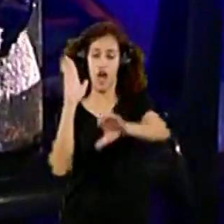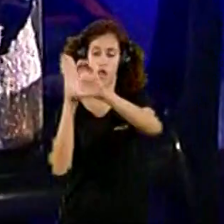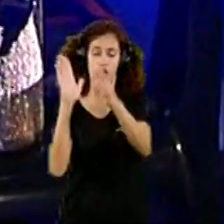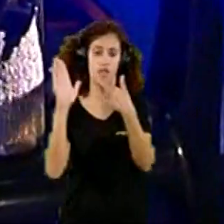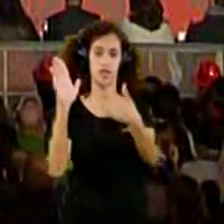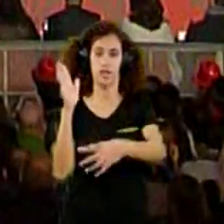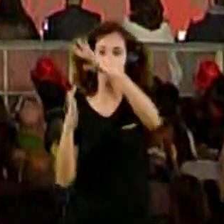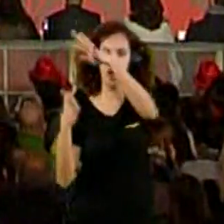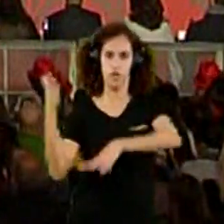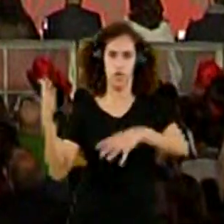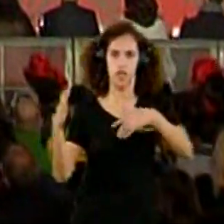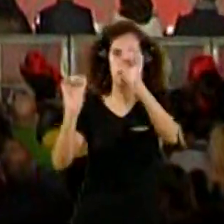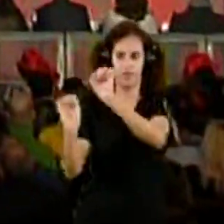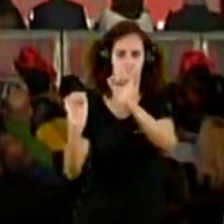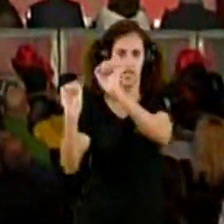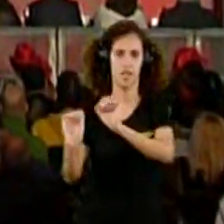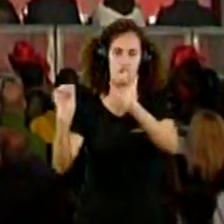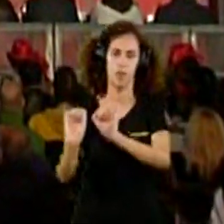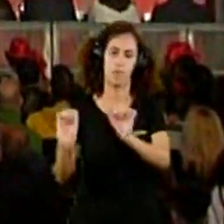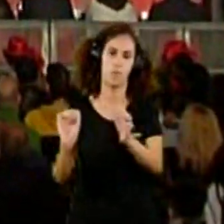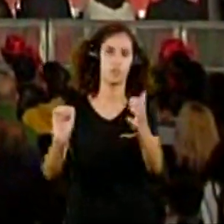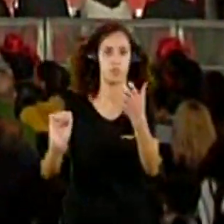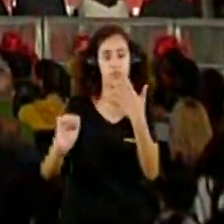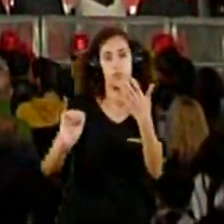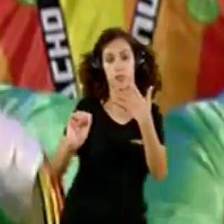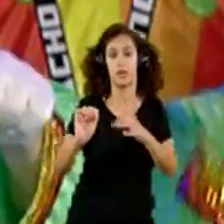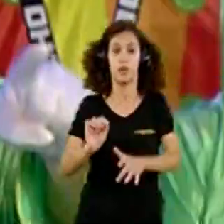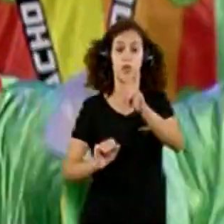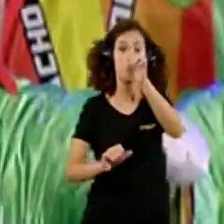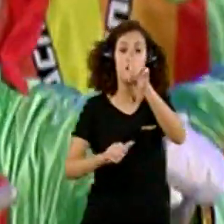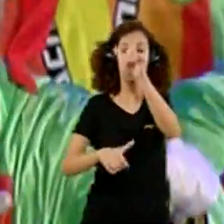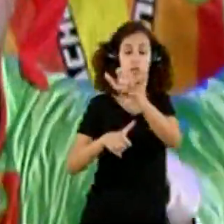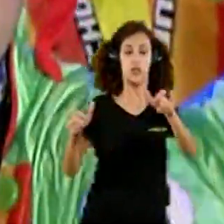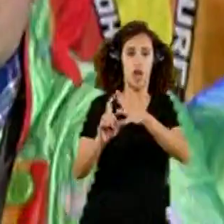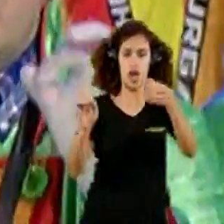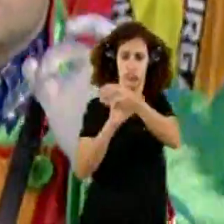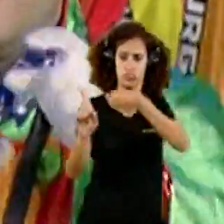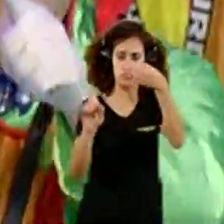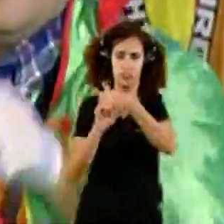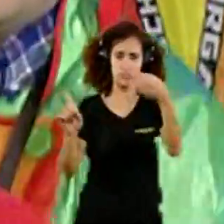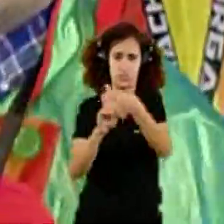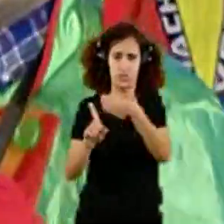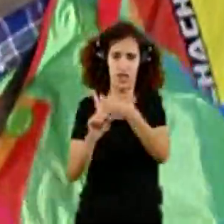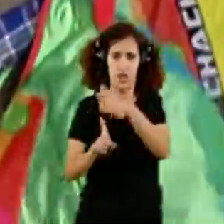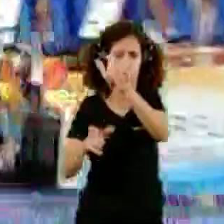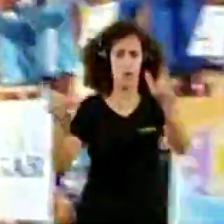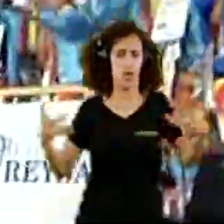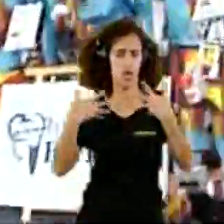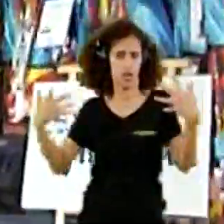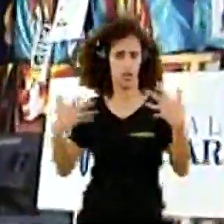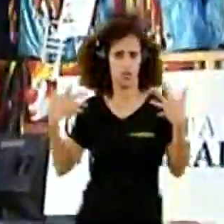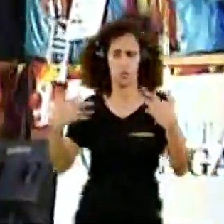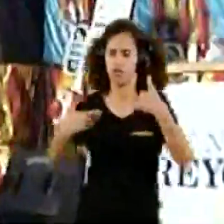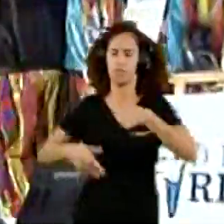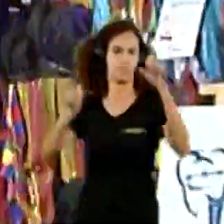Cataluña la defiende, pero entre los heridos no había dirigentes. Ellos son los responsables y que sufre la gente.